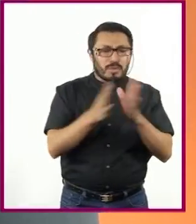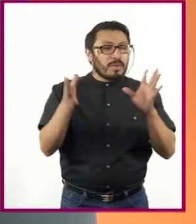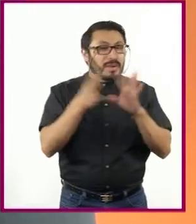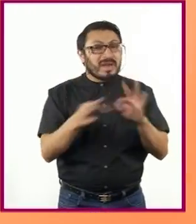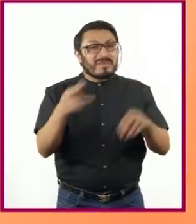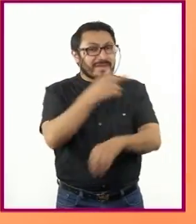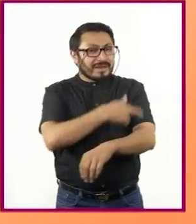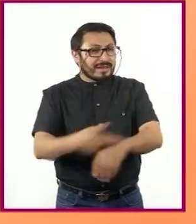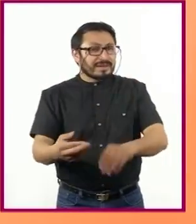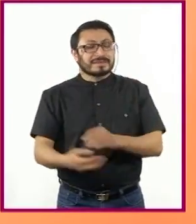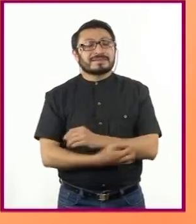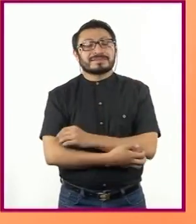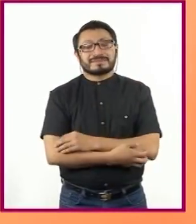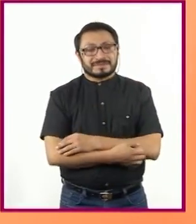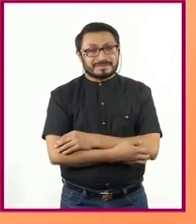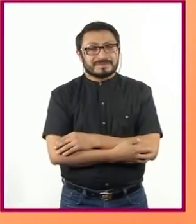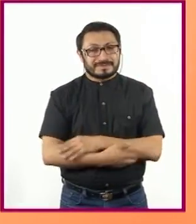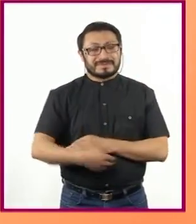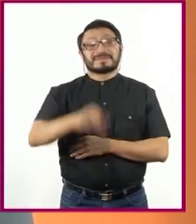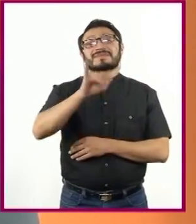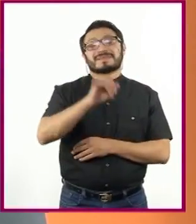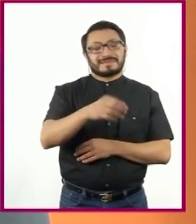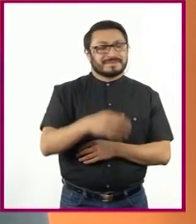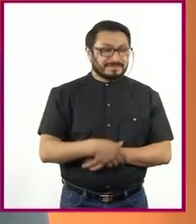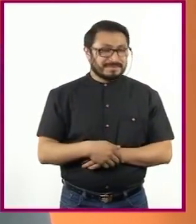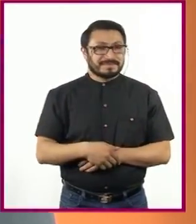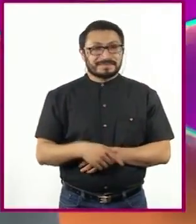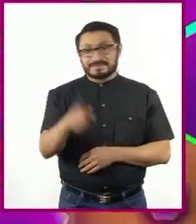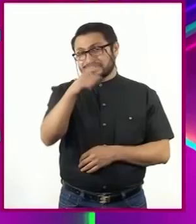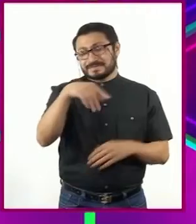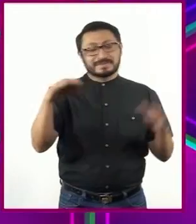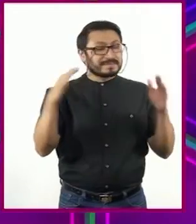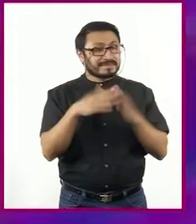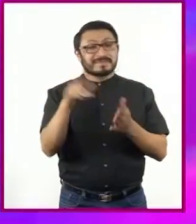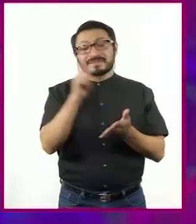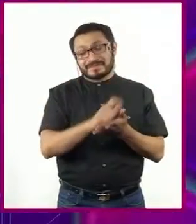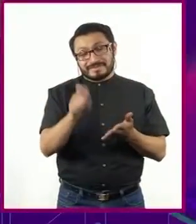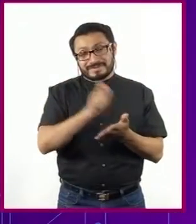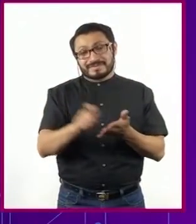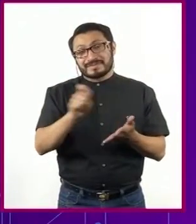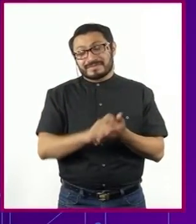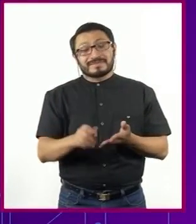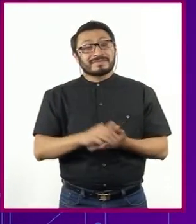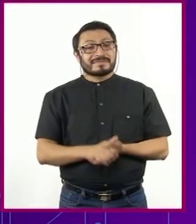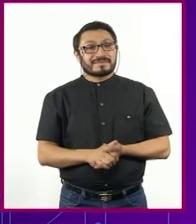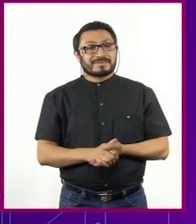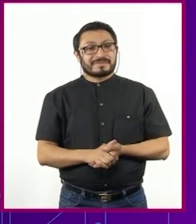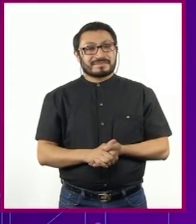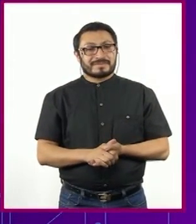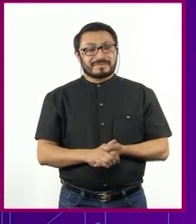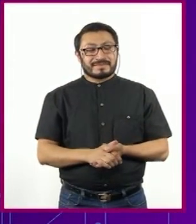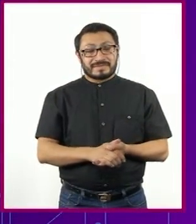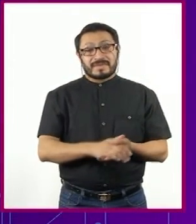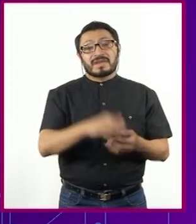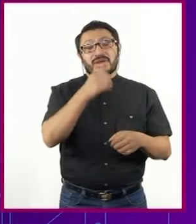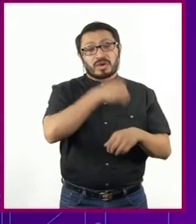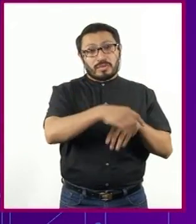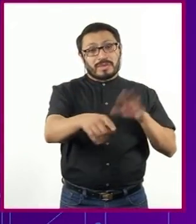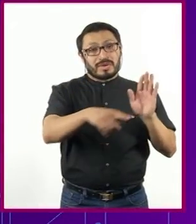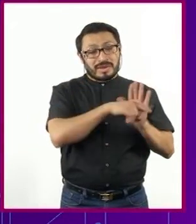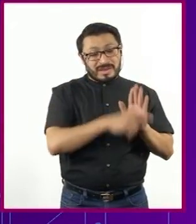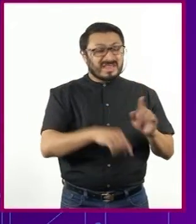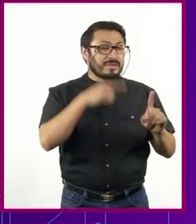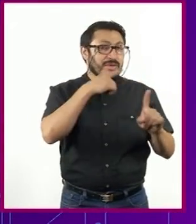dichas reglas? Claro que sí, Leslie. En casa, tomen nota de la información. Restar un número positivo